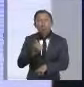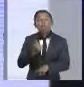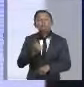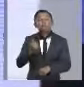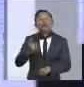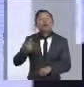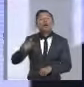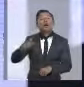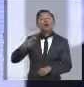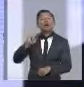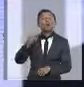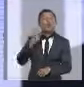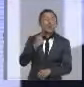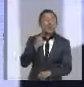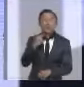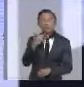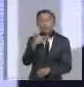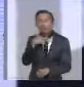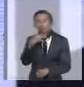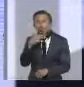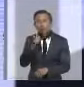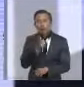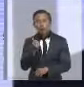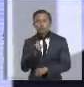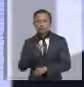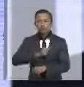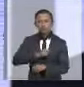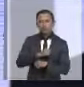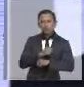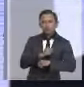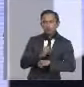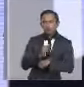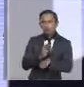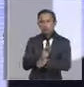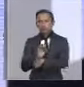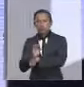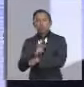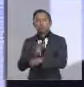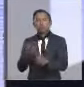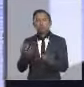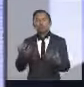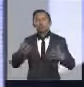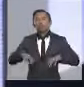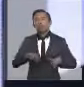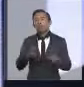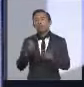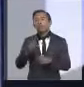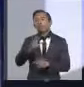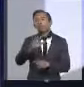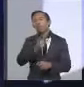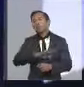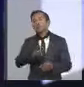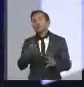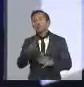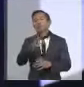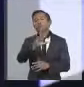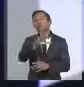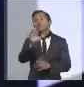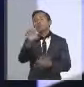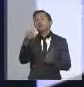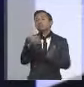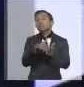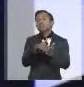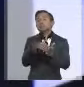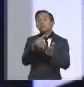políticos corruptos y los traficantes de influencia alrededor de 500,000 millones de pesos al año